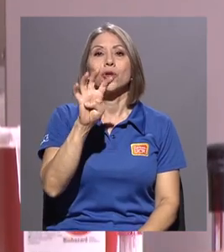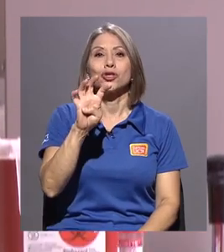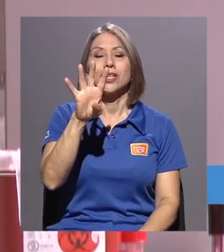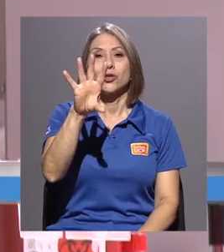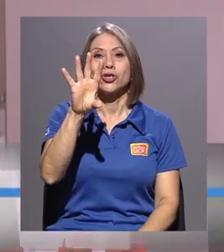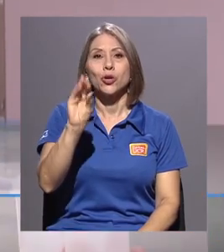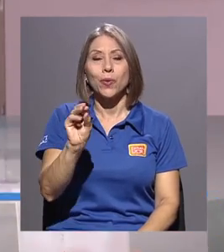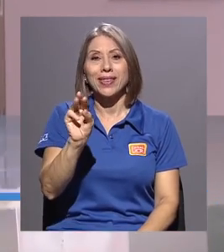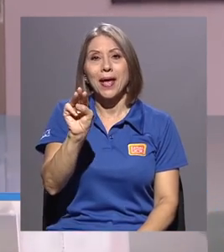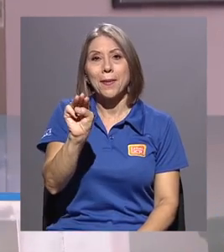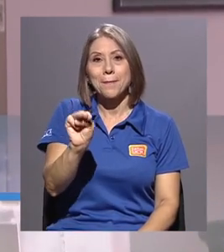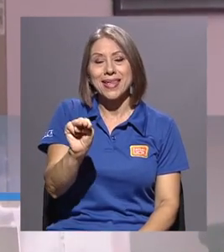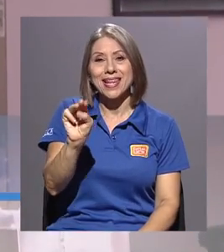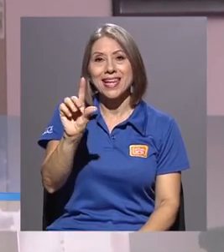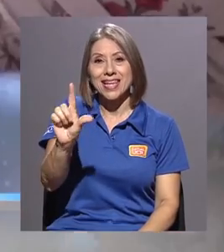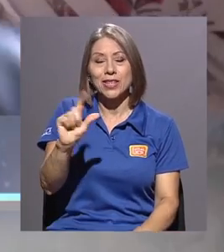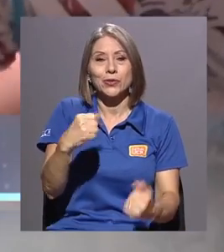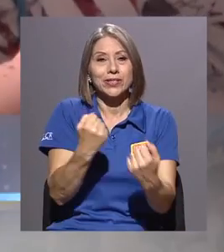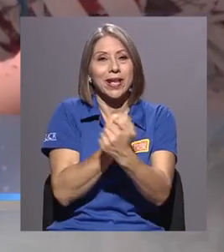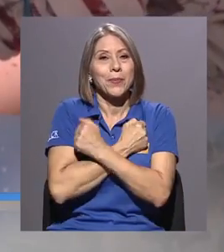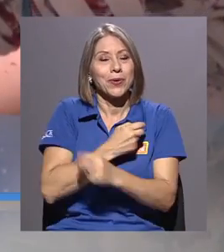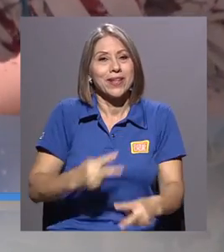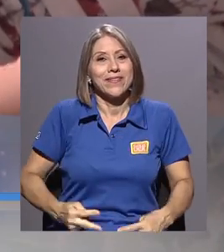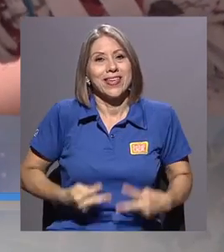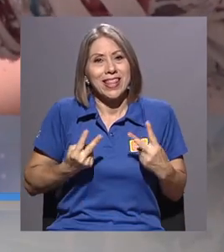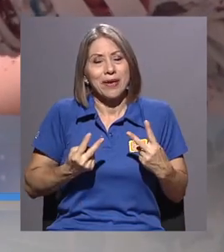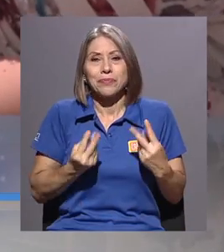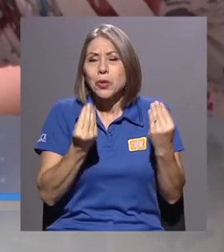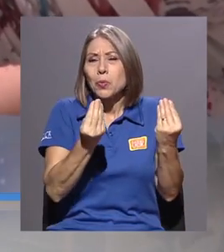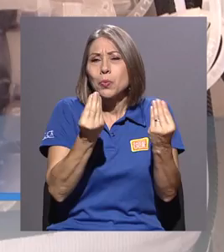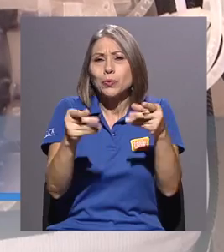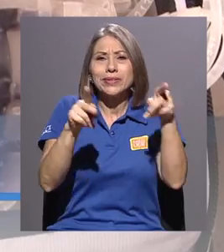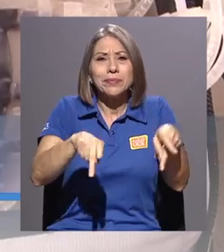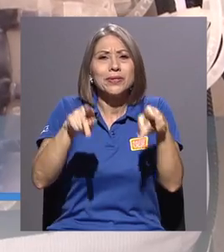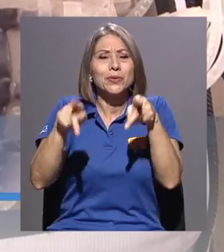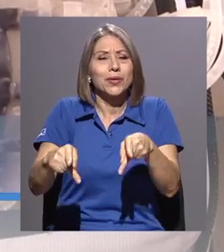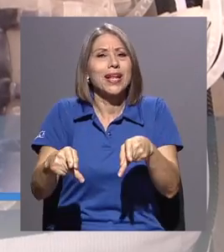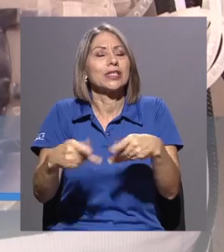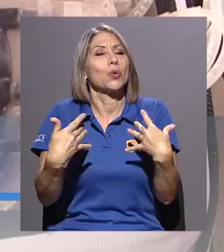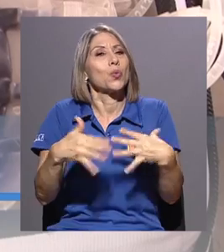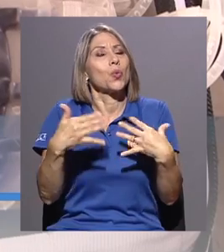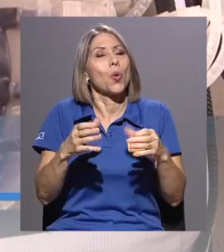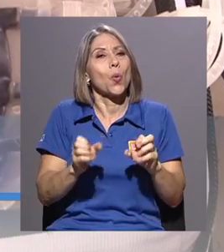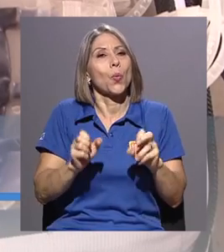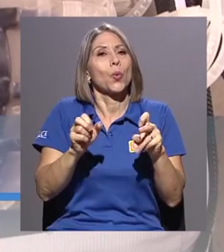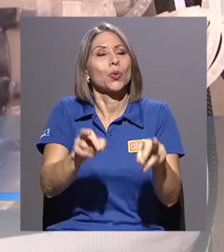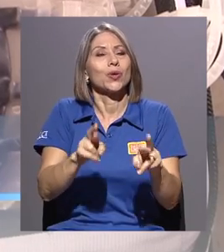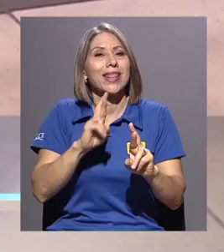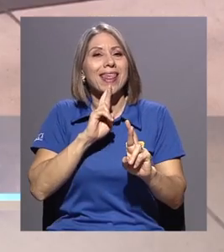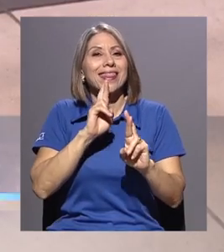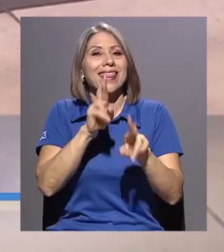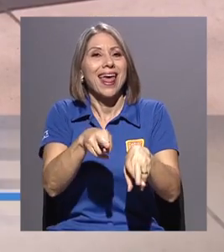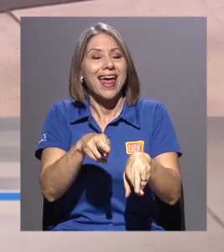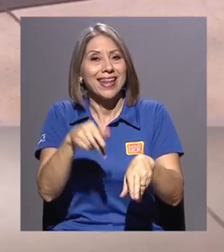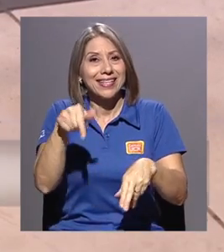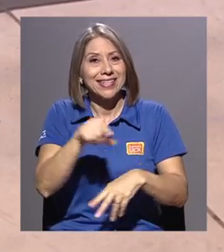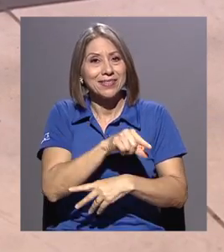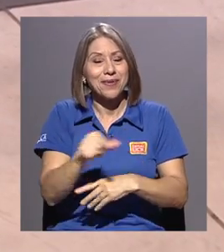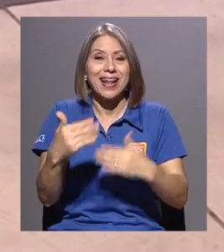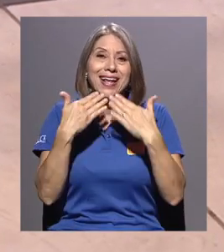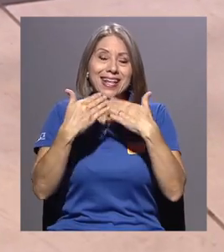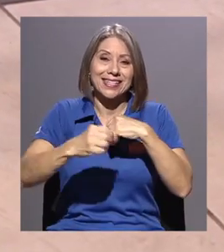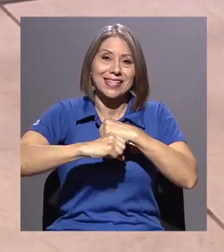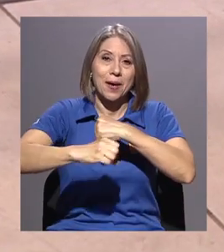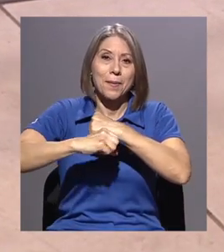450 mililitros de amor y vida fue lo que decenas de personas tuvieron la oportunidad de donar esta semana gracias a las campañas